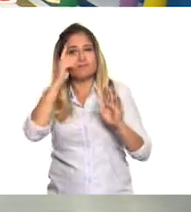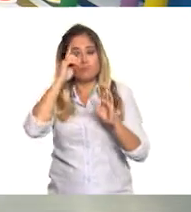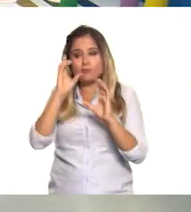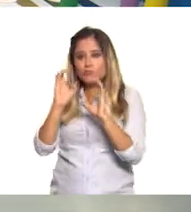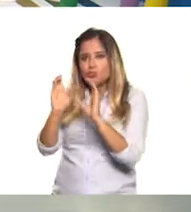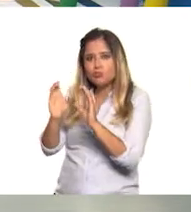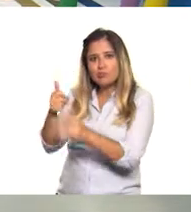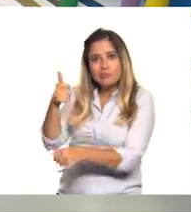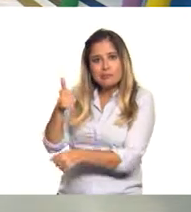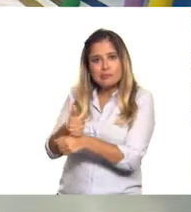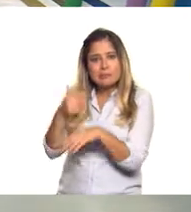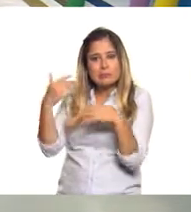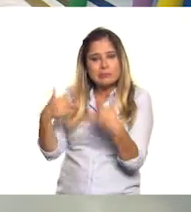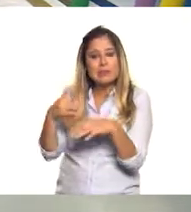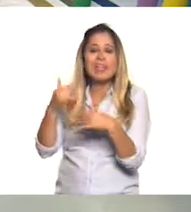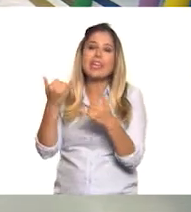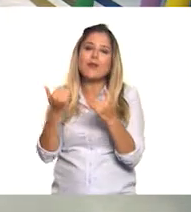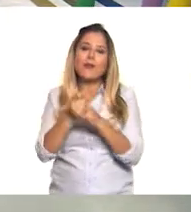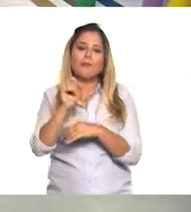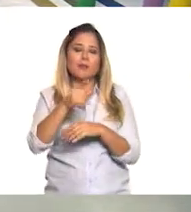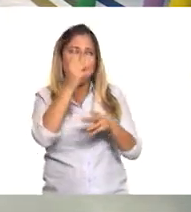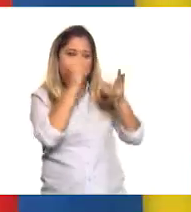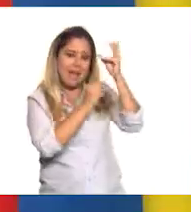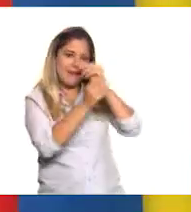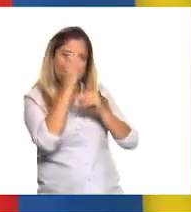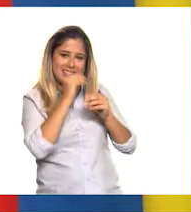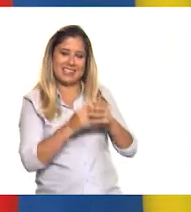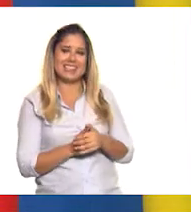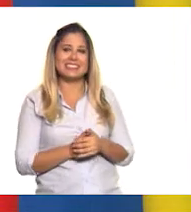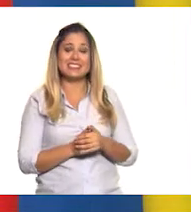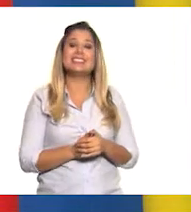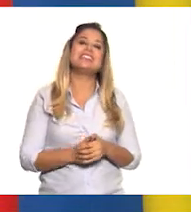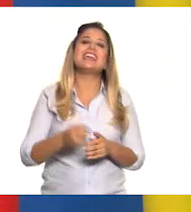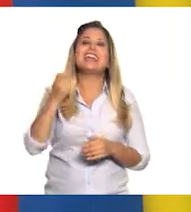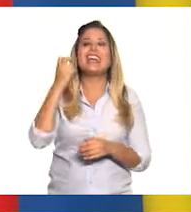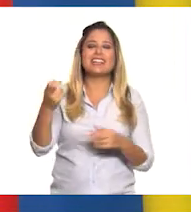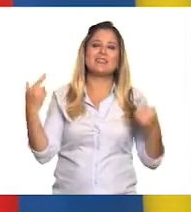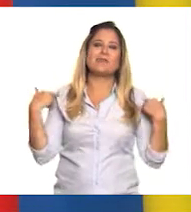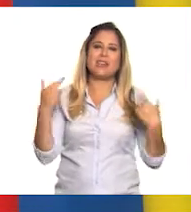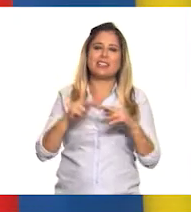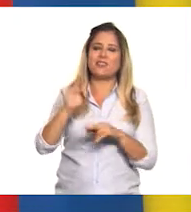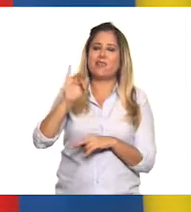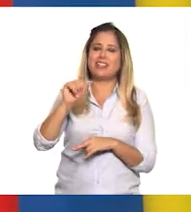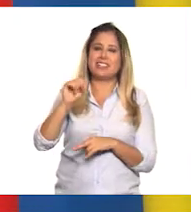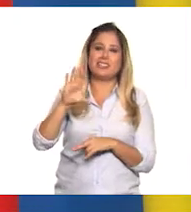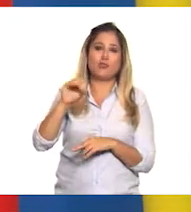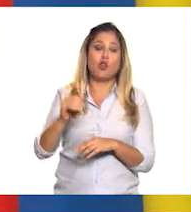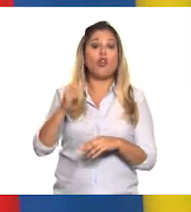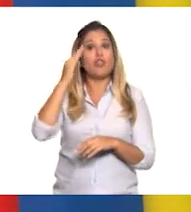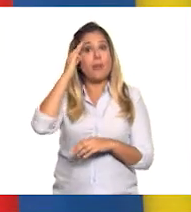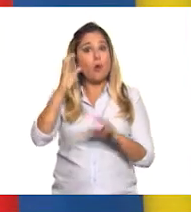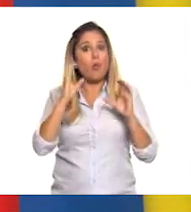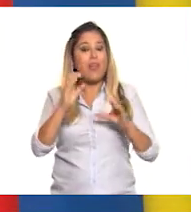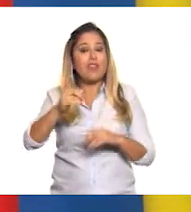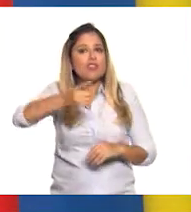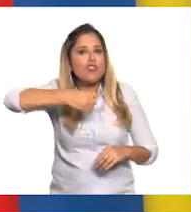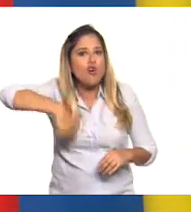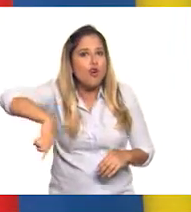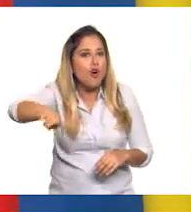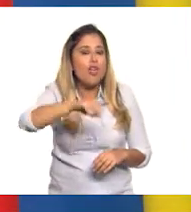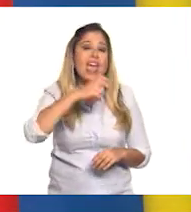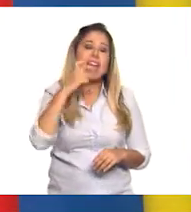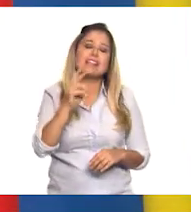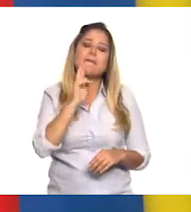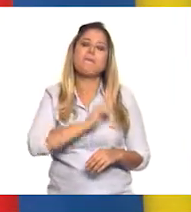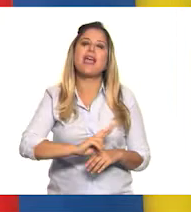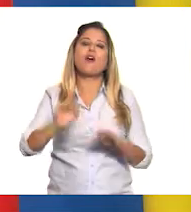abuelita y también con su aprendizaje, que es lo importante. Así es, maestro Francisco. Y es tiempo de seguirnos cuidando unos a otros. Esa es la